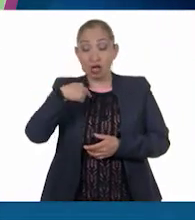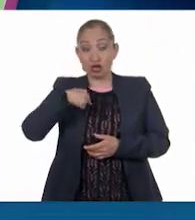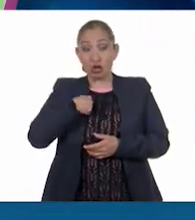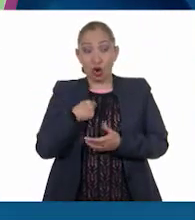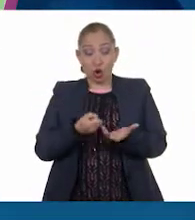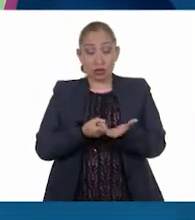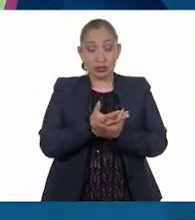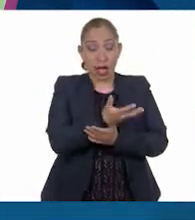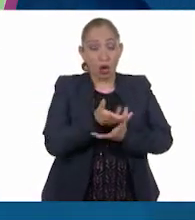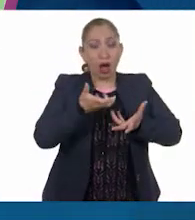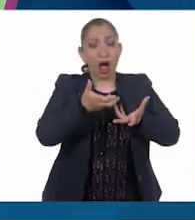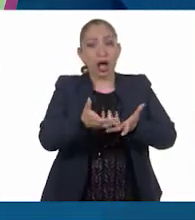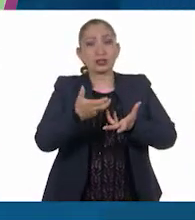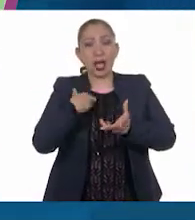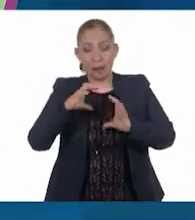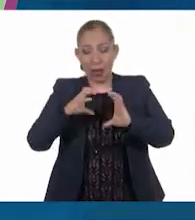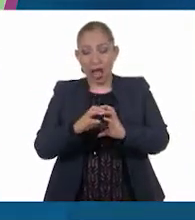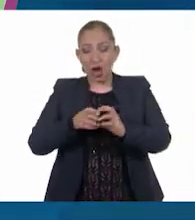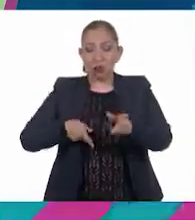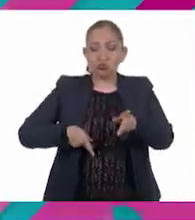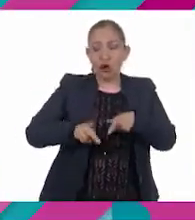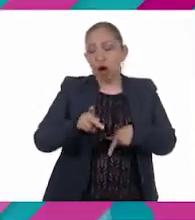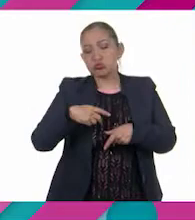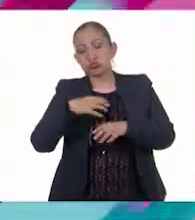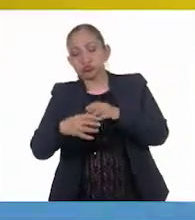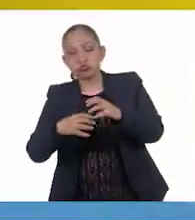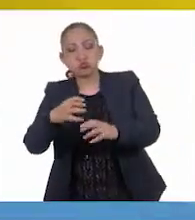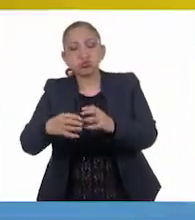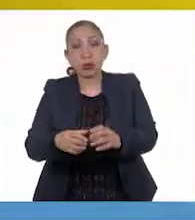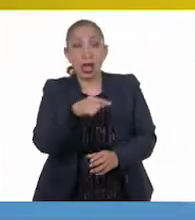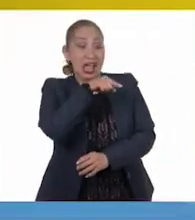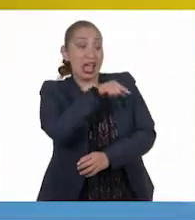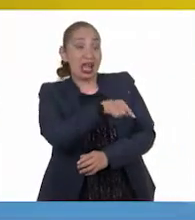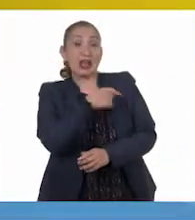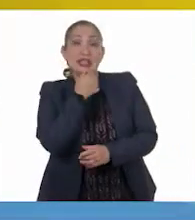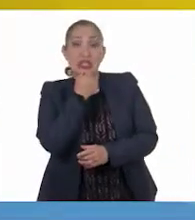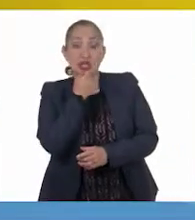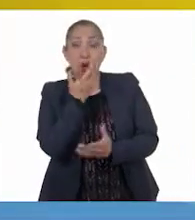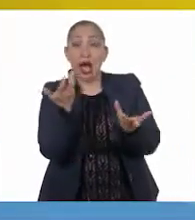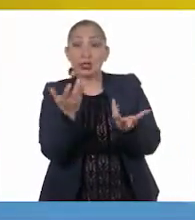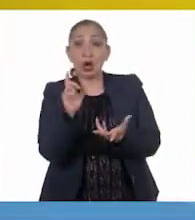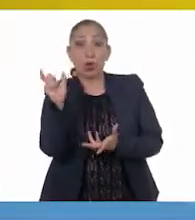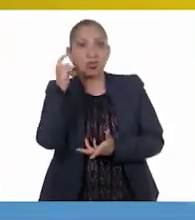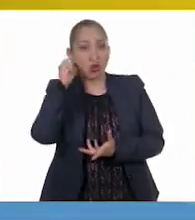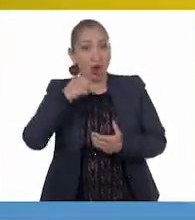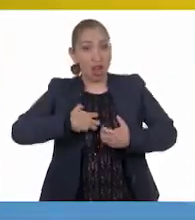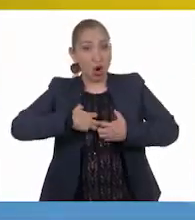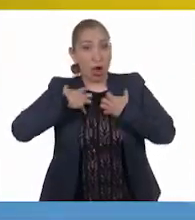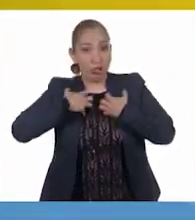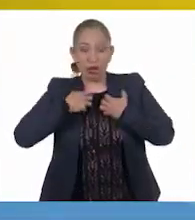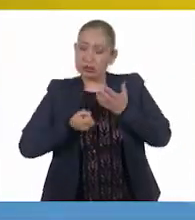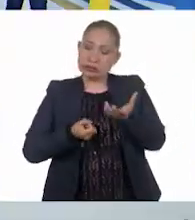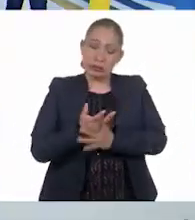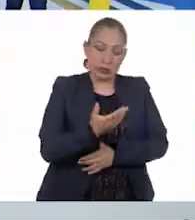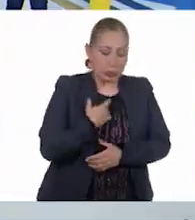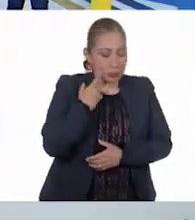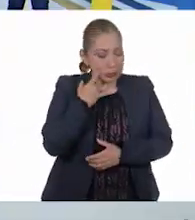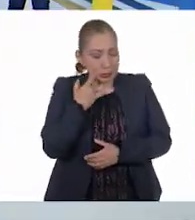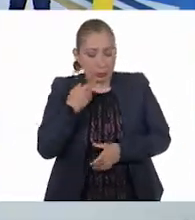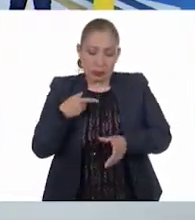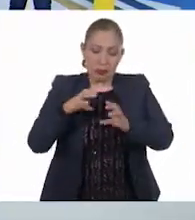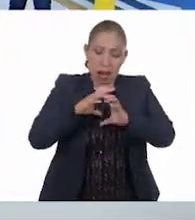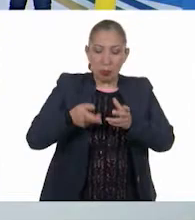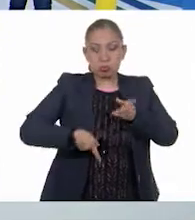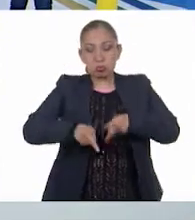la calle a patear el balón. Eso es lo que Juan hace cuando se enoja. ¿Me podrías dar otra, por